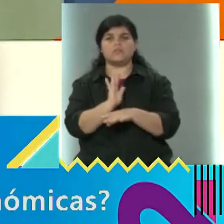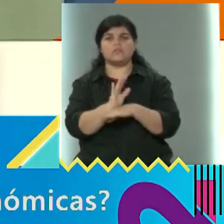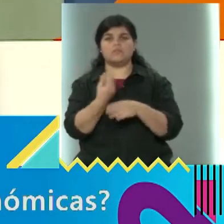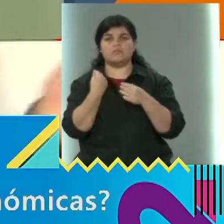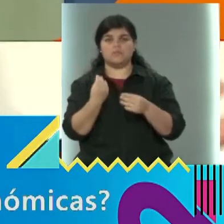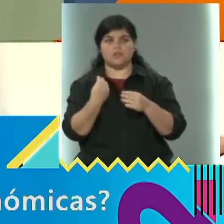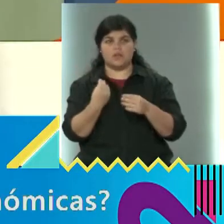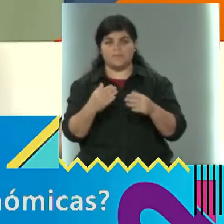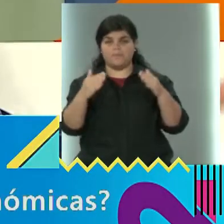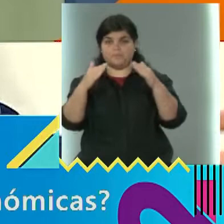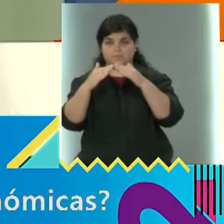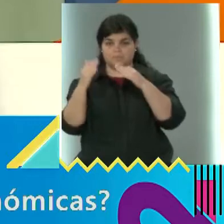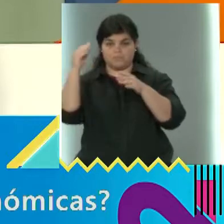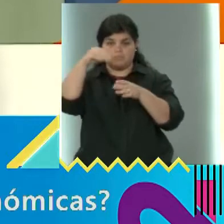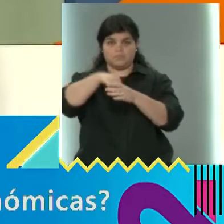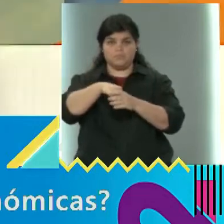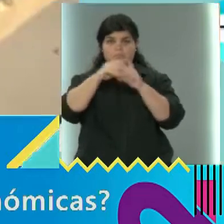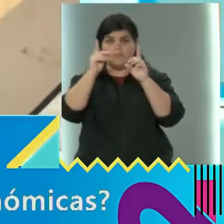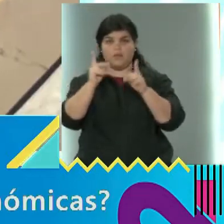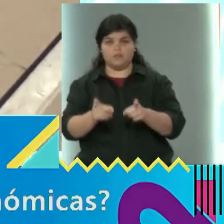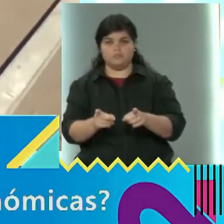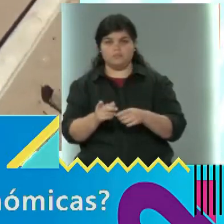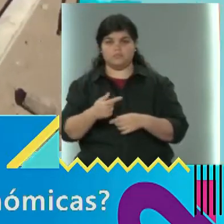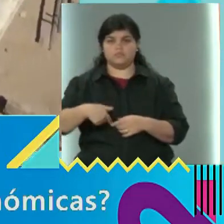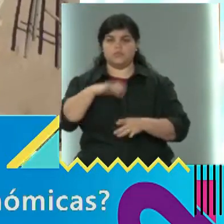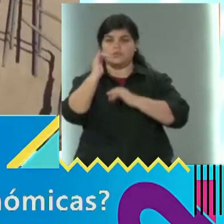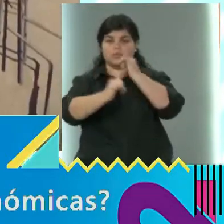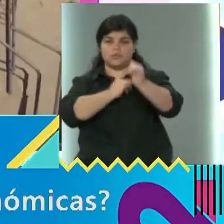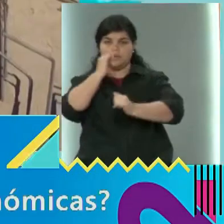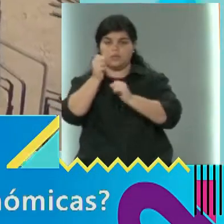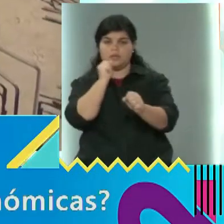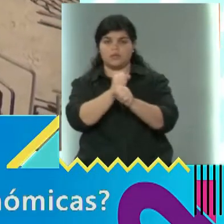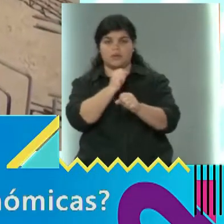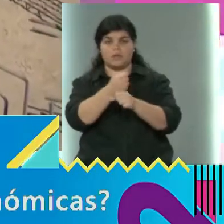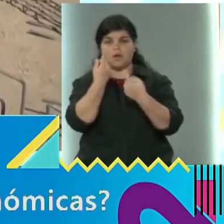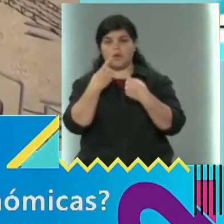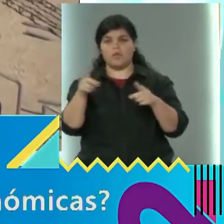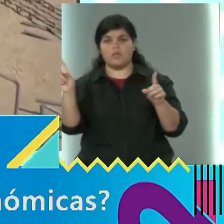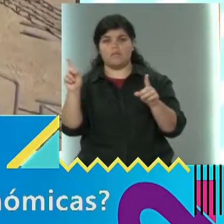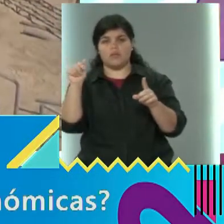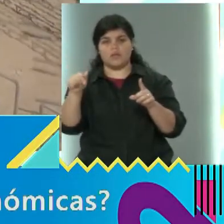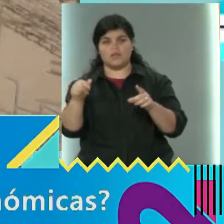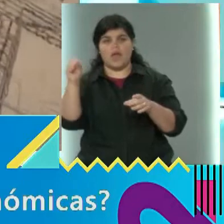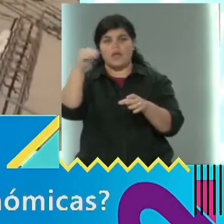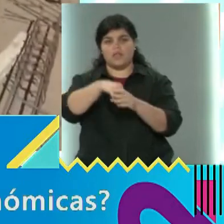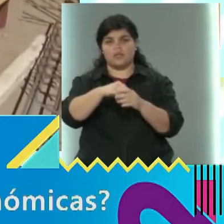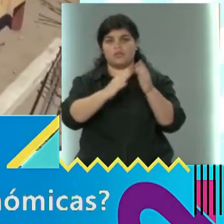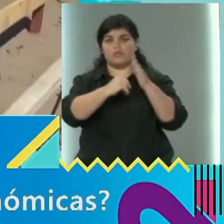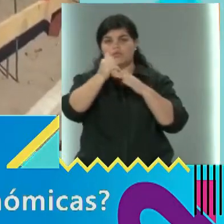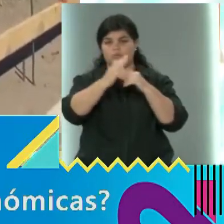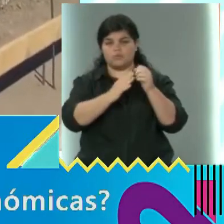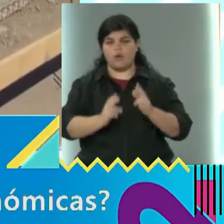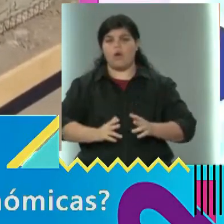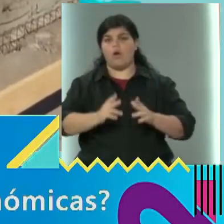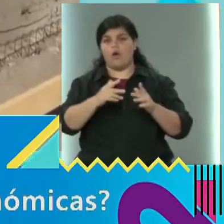en infraestructura y aparecen también, como bien mencionábamos, trabajos alternativos de nexos que hay que hacer en obras, infraestructura, porque